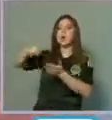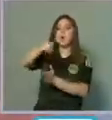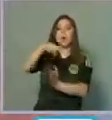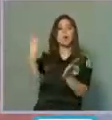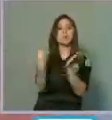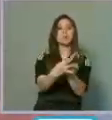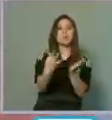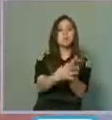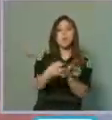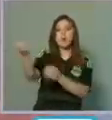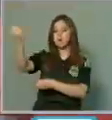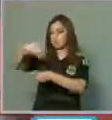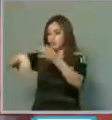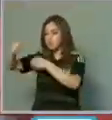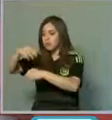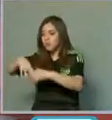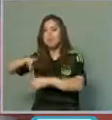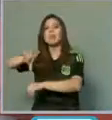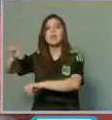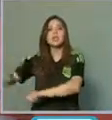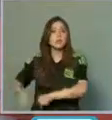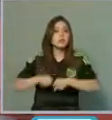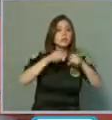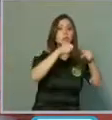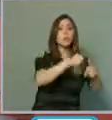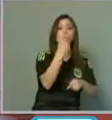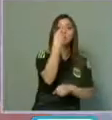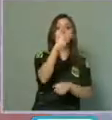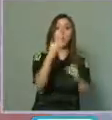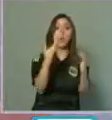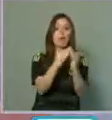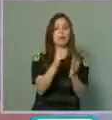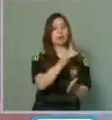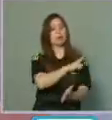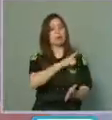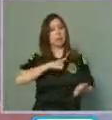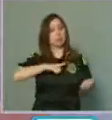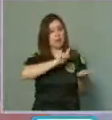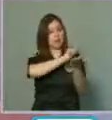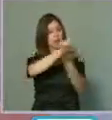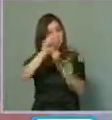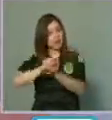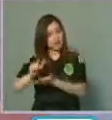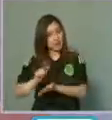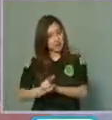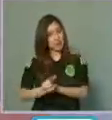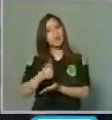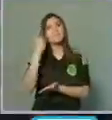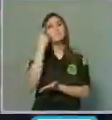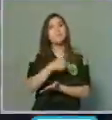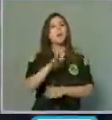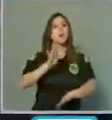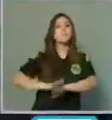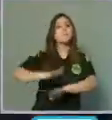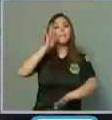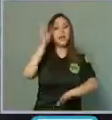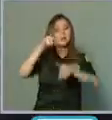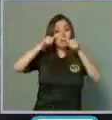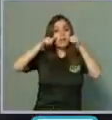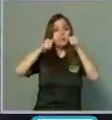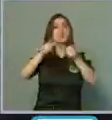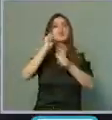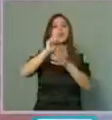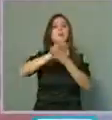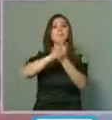en fin, vamos a lavarlos perfectamente bien. Y yo diría que una buena higiene empieza en el lavado de manos, ¿no? Claro. Cuando nosotros